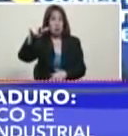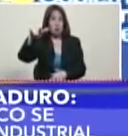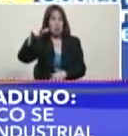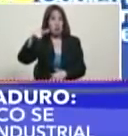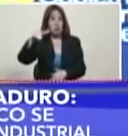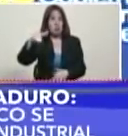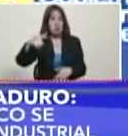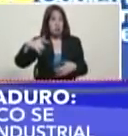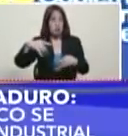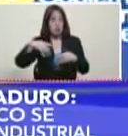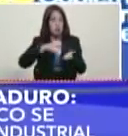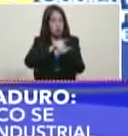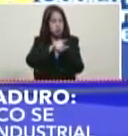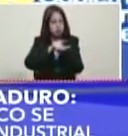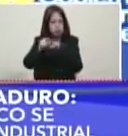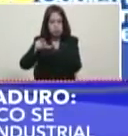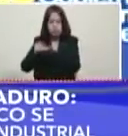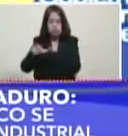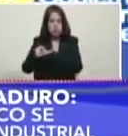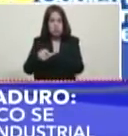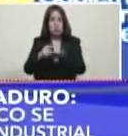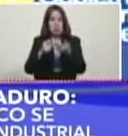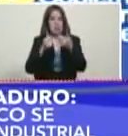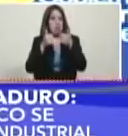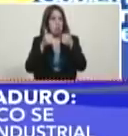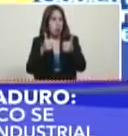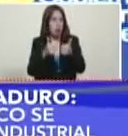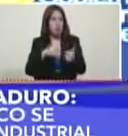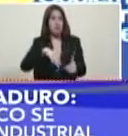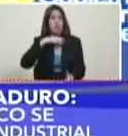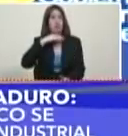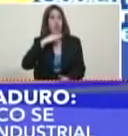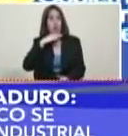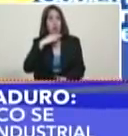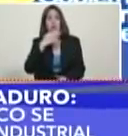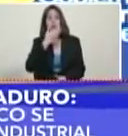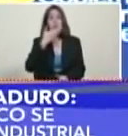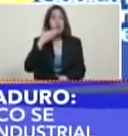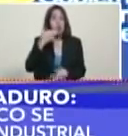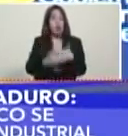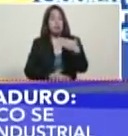de combate terrestre, bueno, que va a ir mejorando